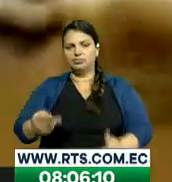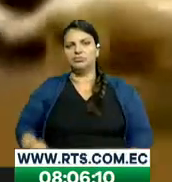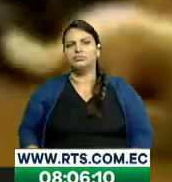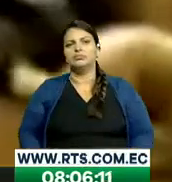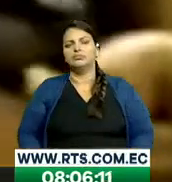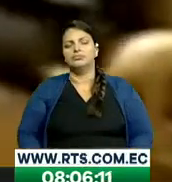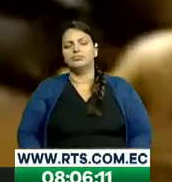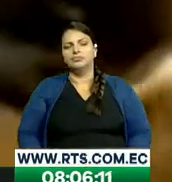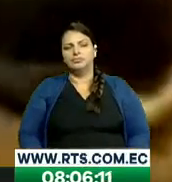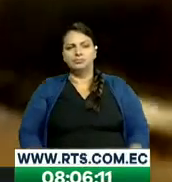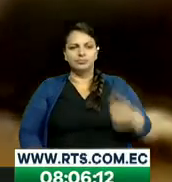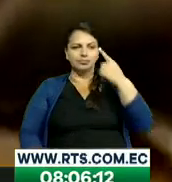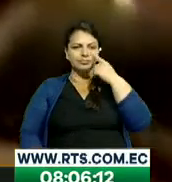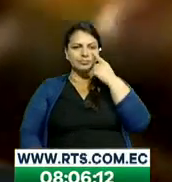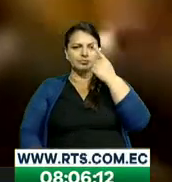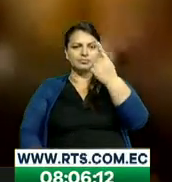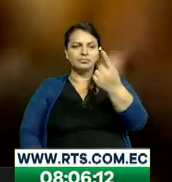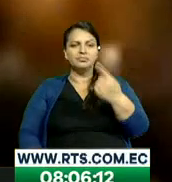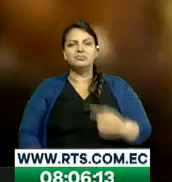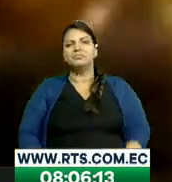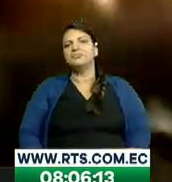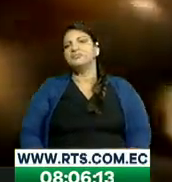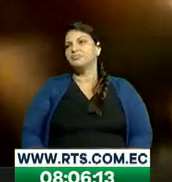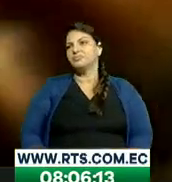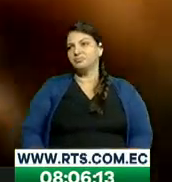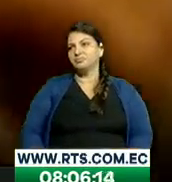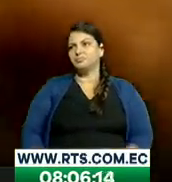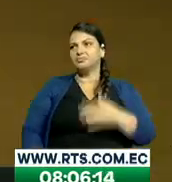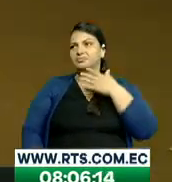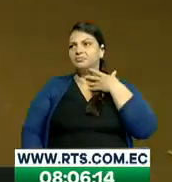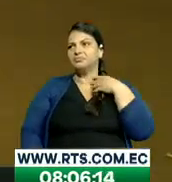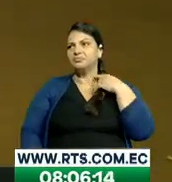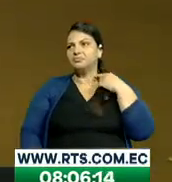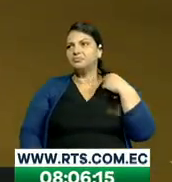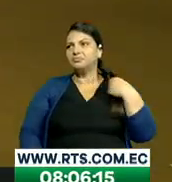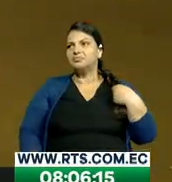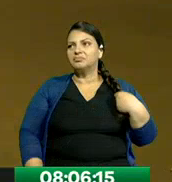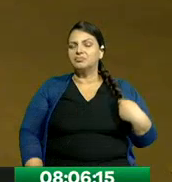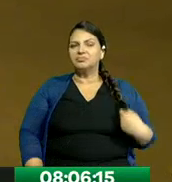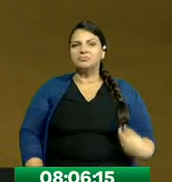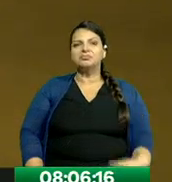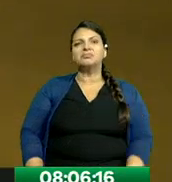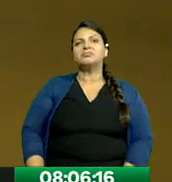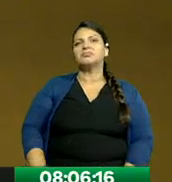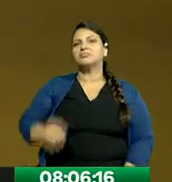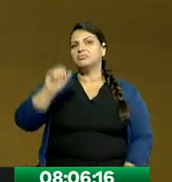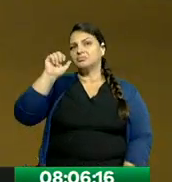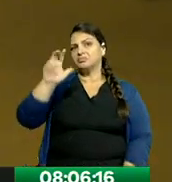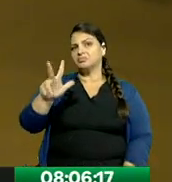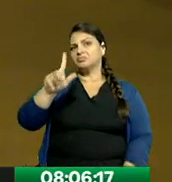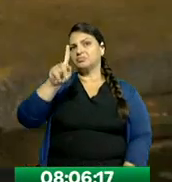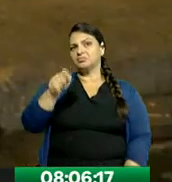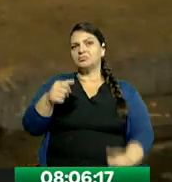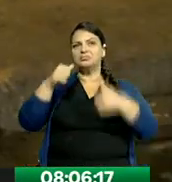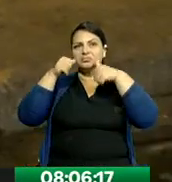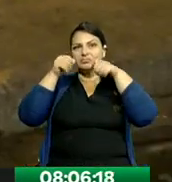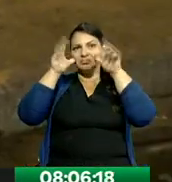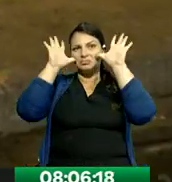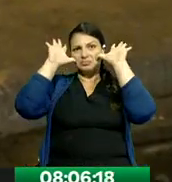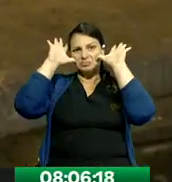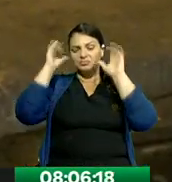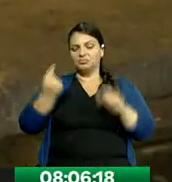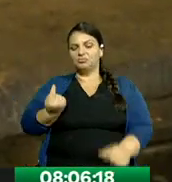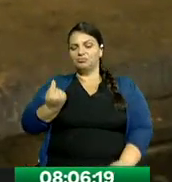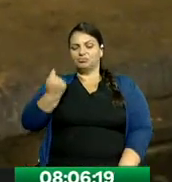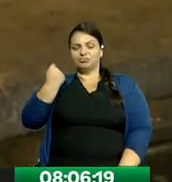Con una puñalada por la espalda, si un hombre mató a su mujer durante la última noche del 2018. Según testigos, la víctima